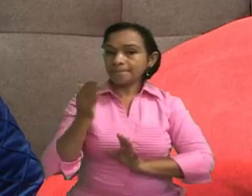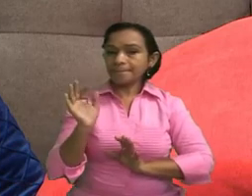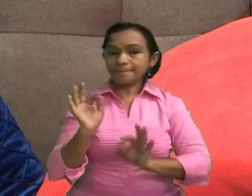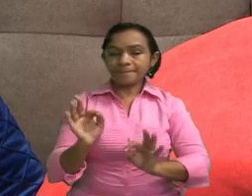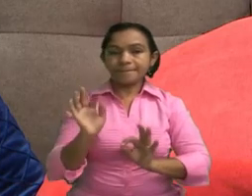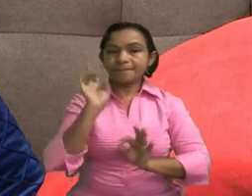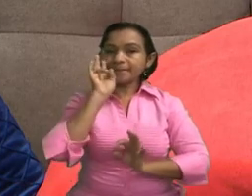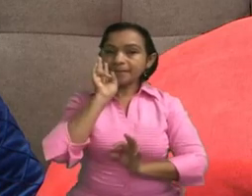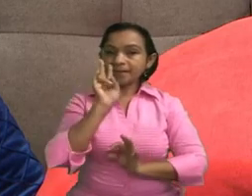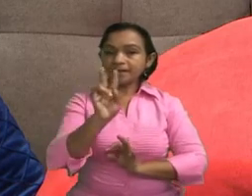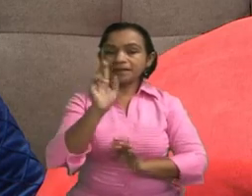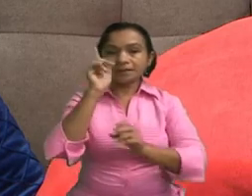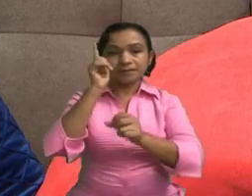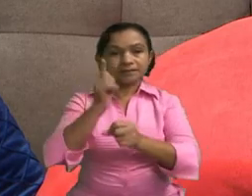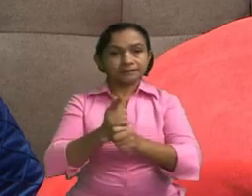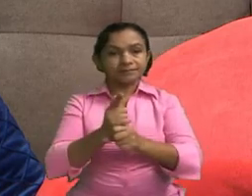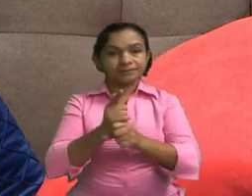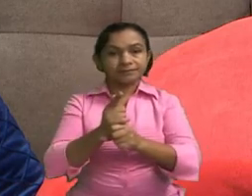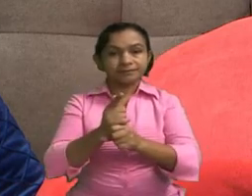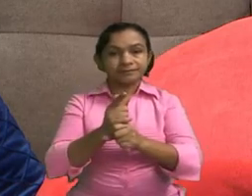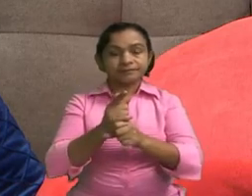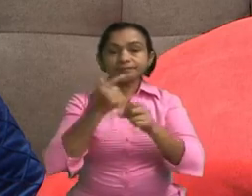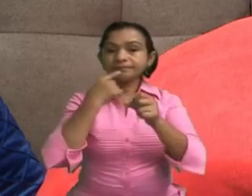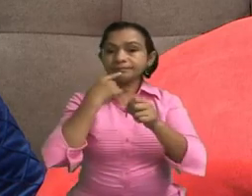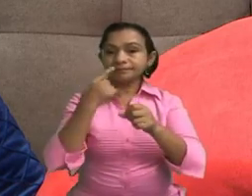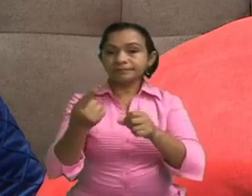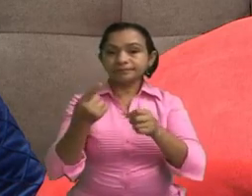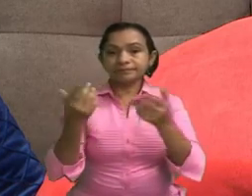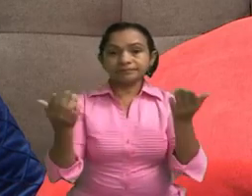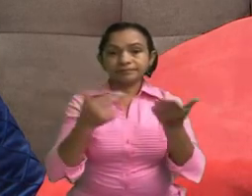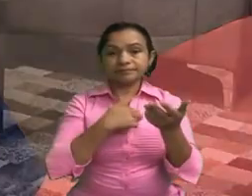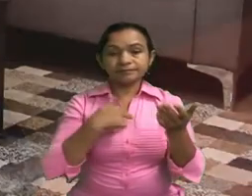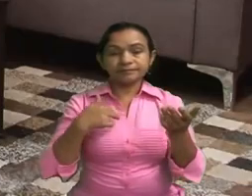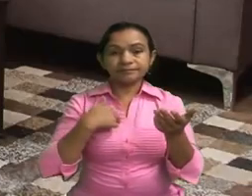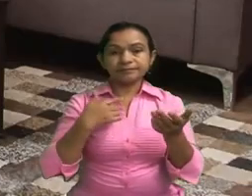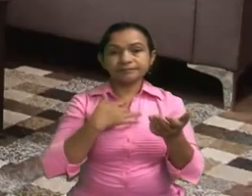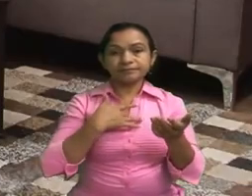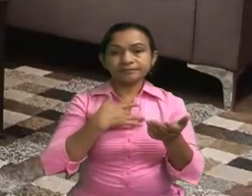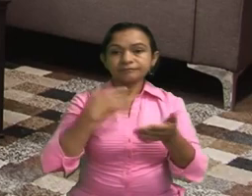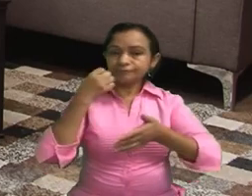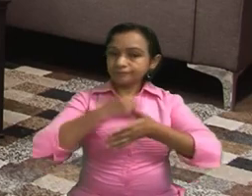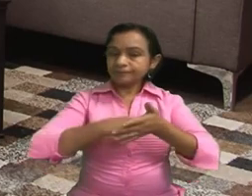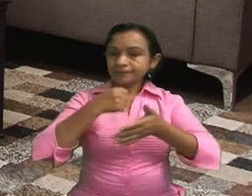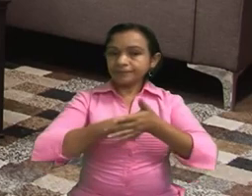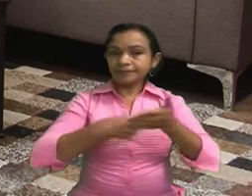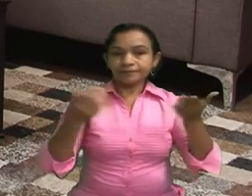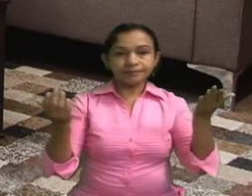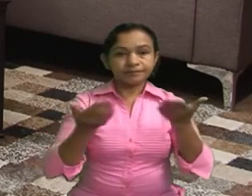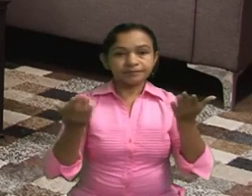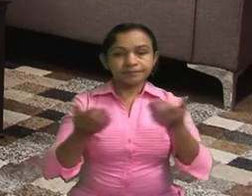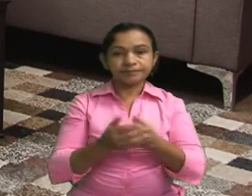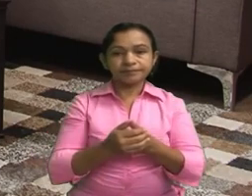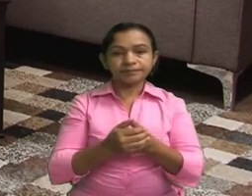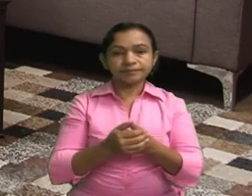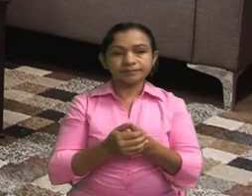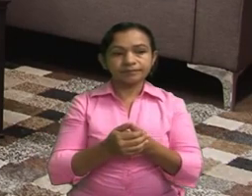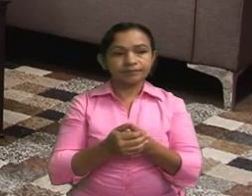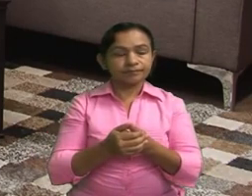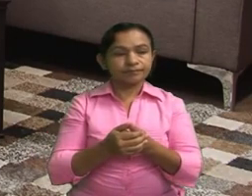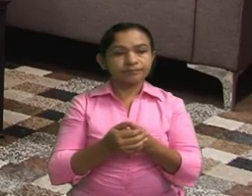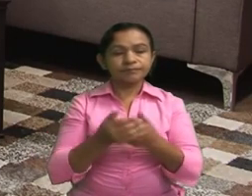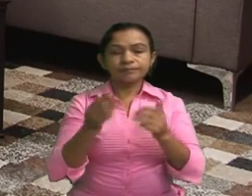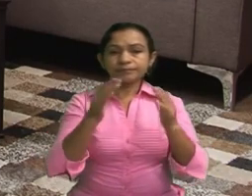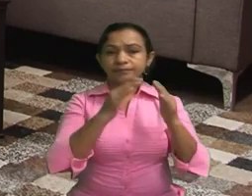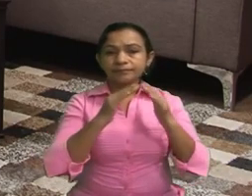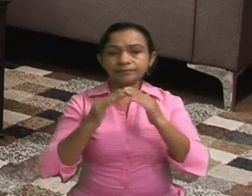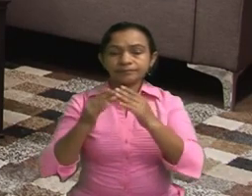como miramos en el video, ¿verdad? Las comunidades te dicen en qué necesitan fortalecerse. Sí. A nivel de las comunidades hay